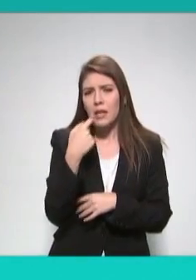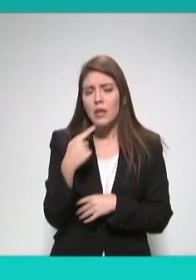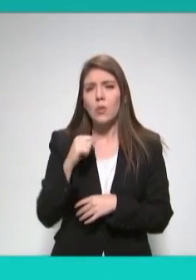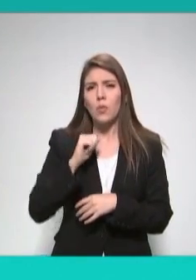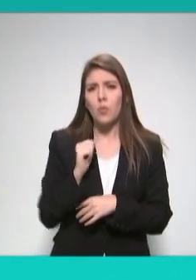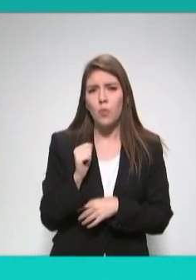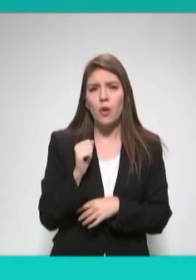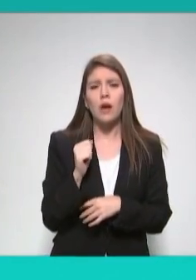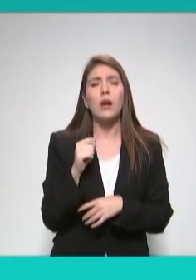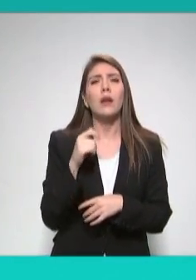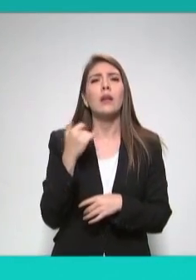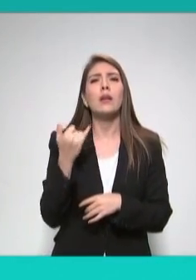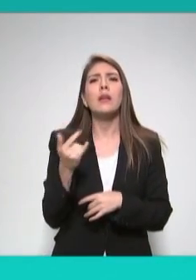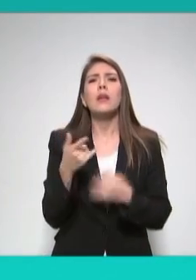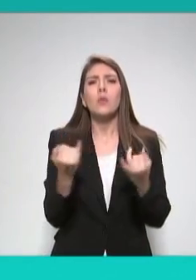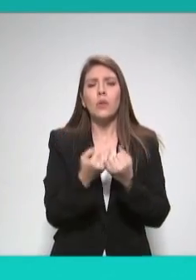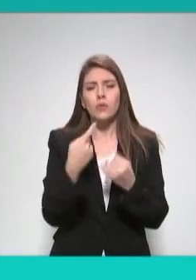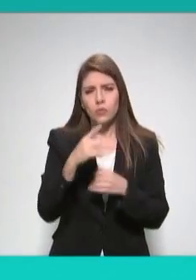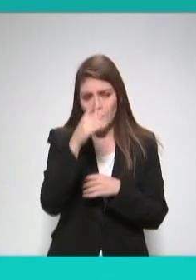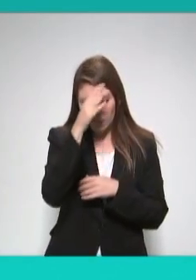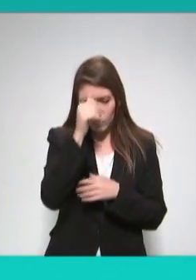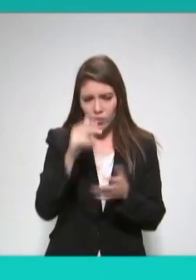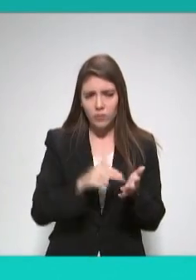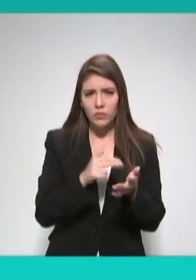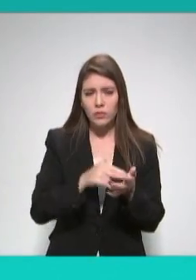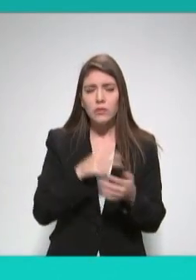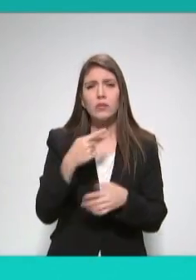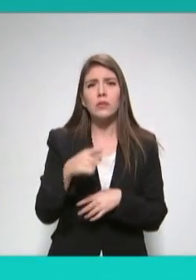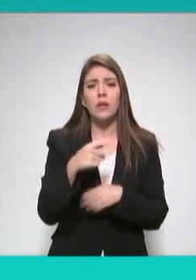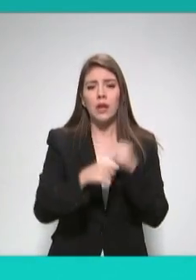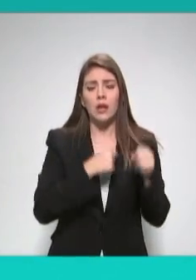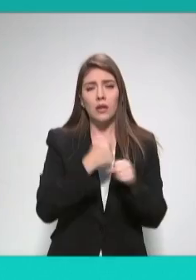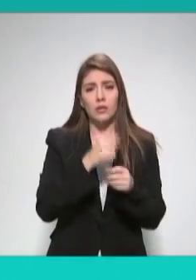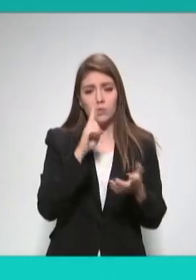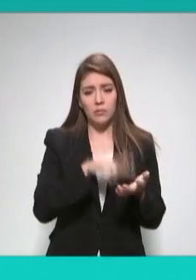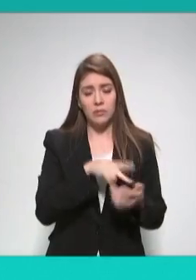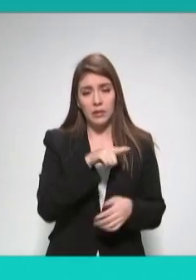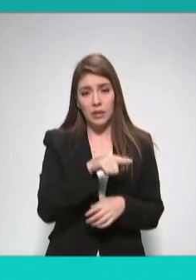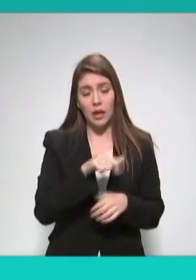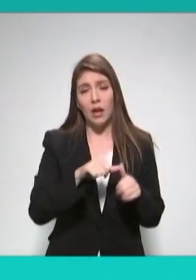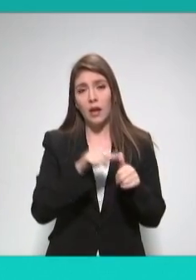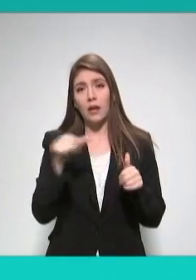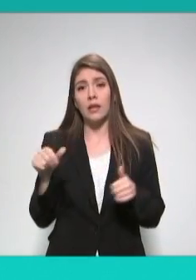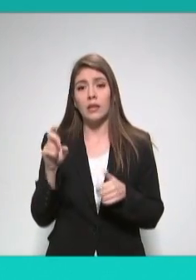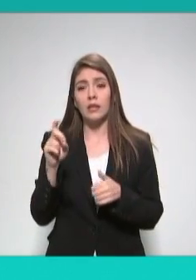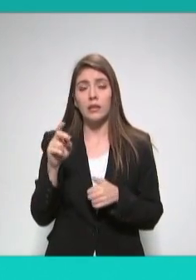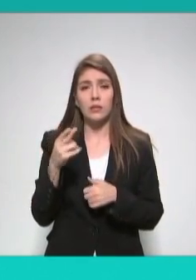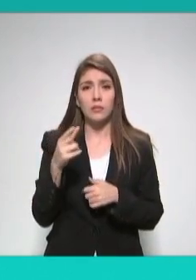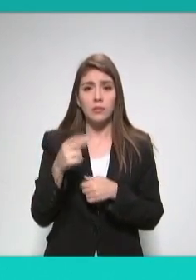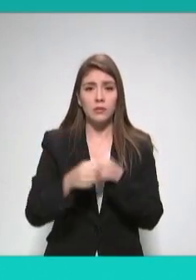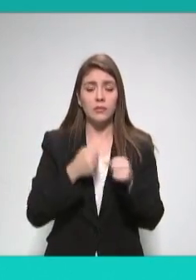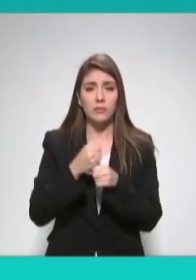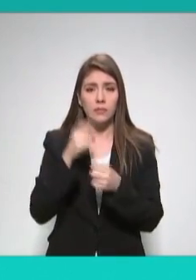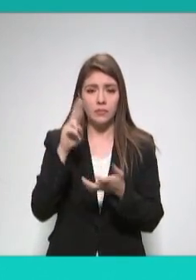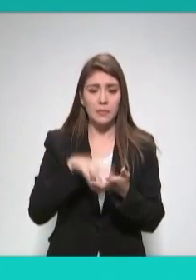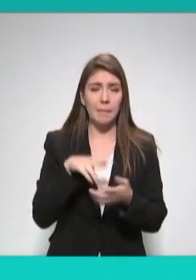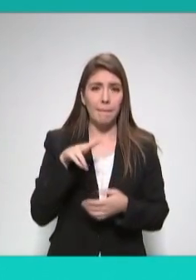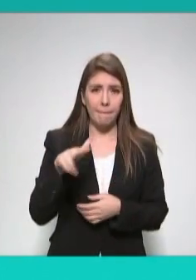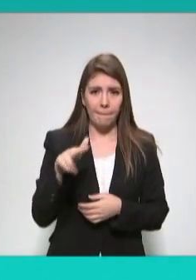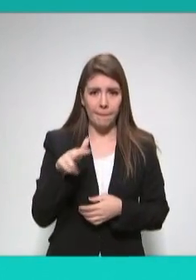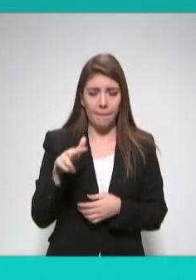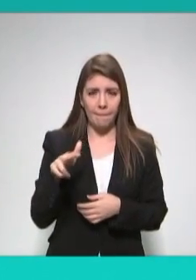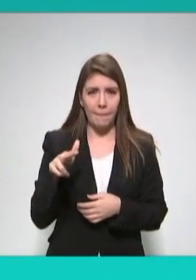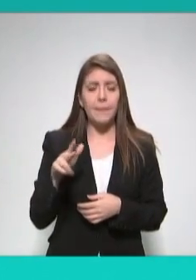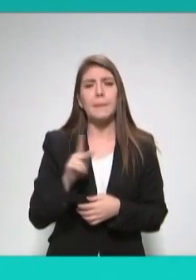sus convenios modificatorios del año 2017 y al 30 de noviembre de 2018 en todas las unidades